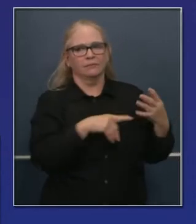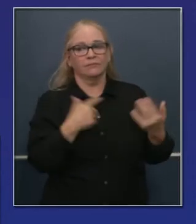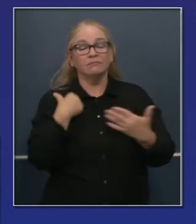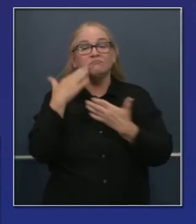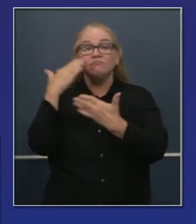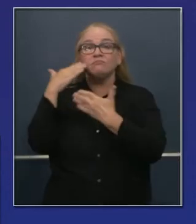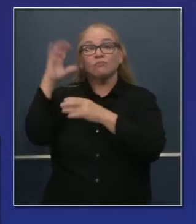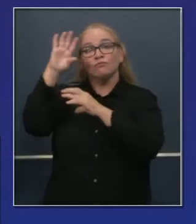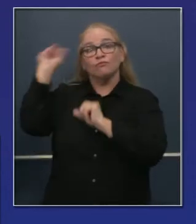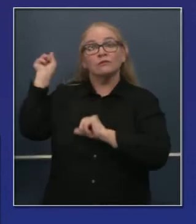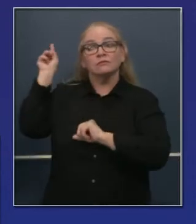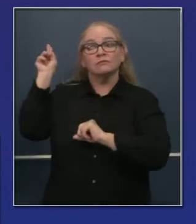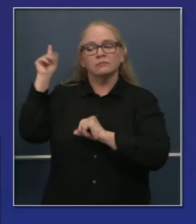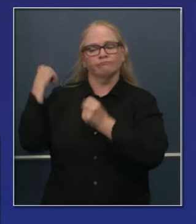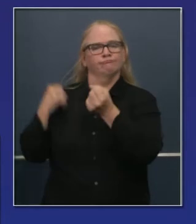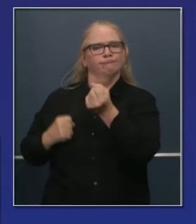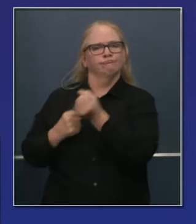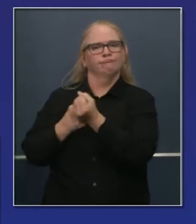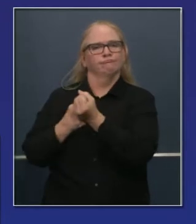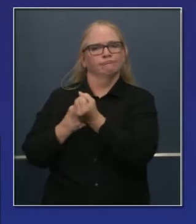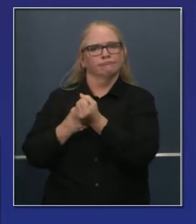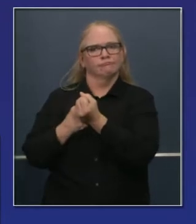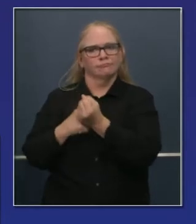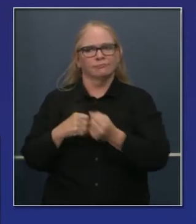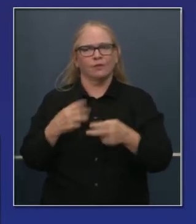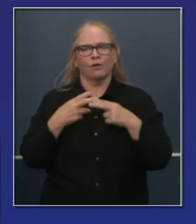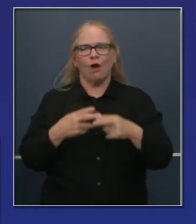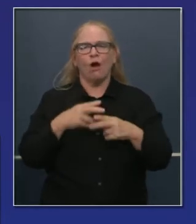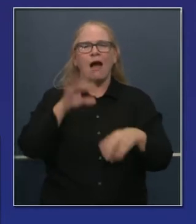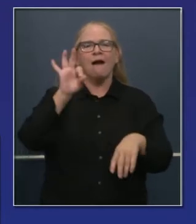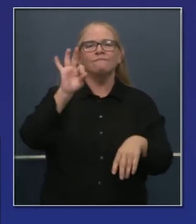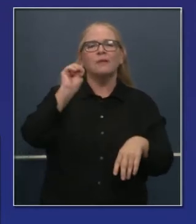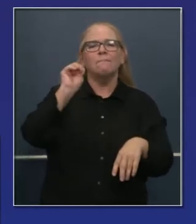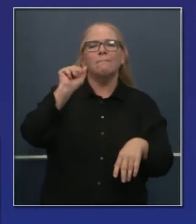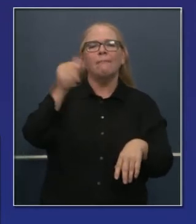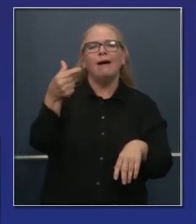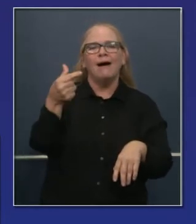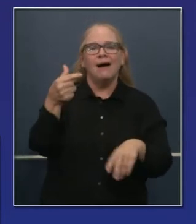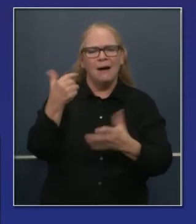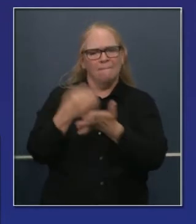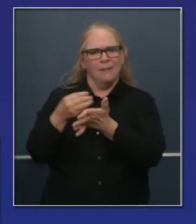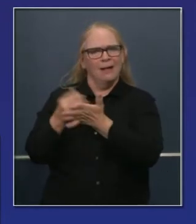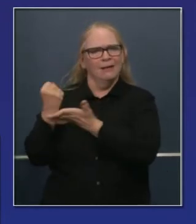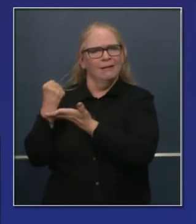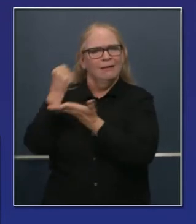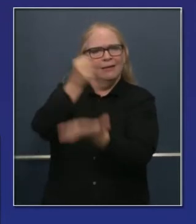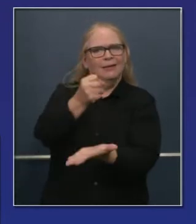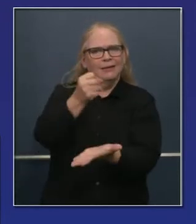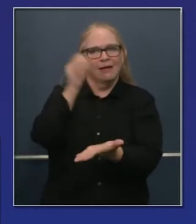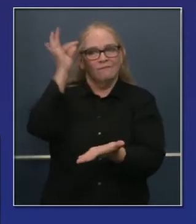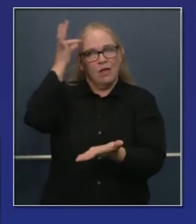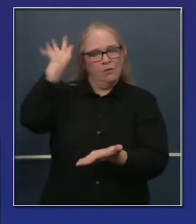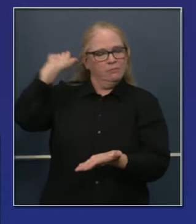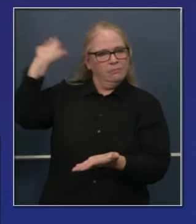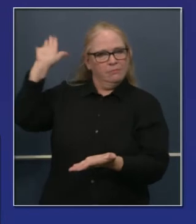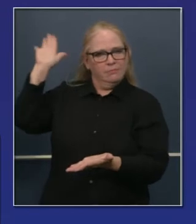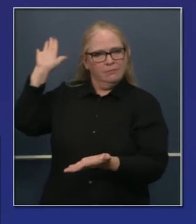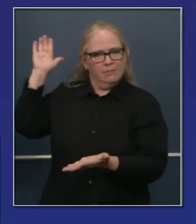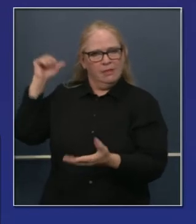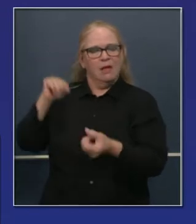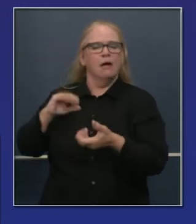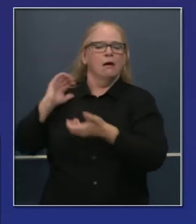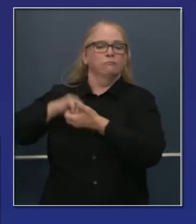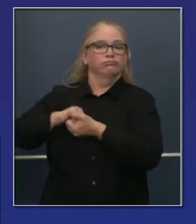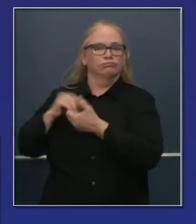presidente su apoyo rápido por efe que fue concedido por